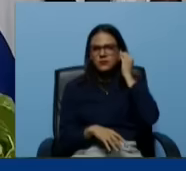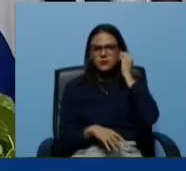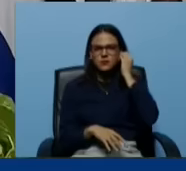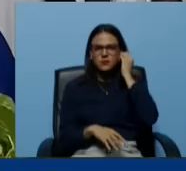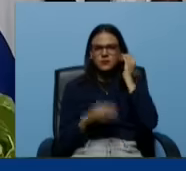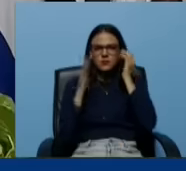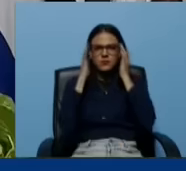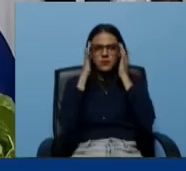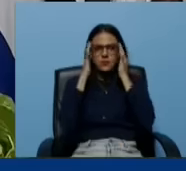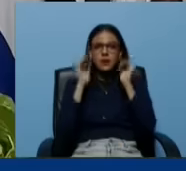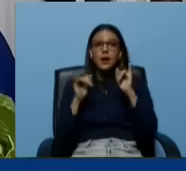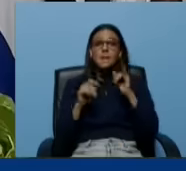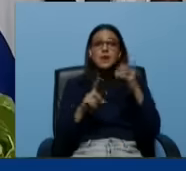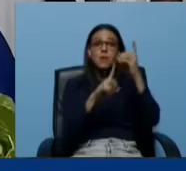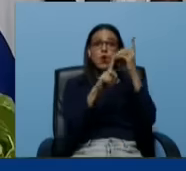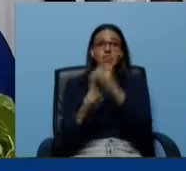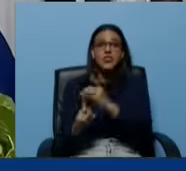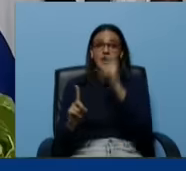el dictador